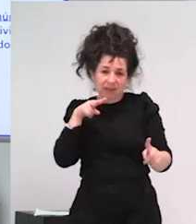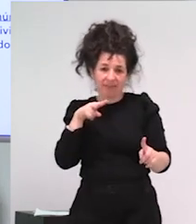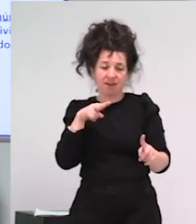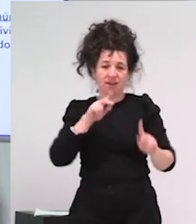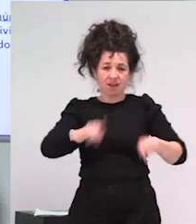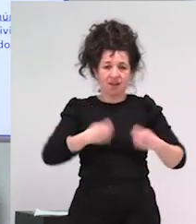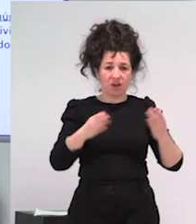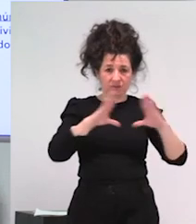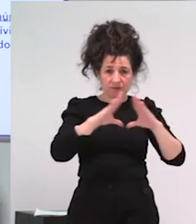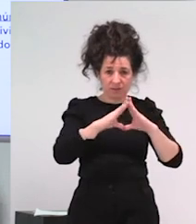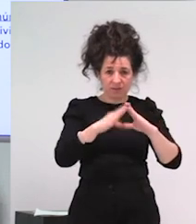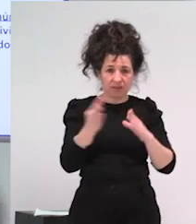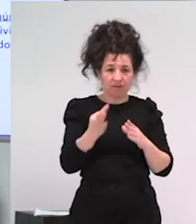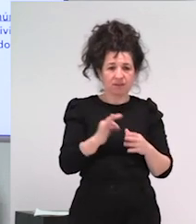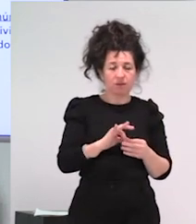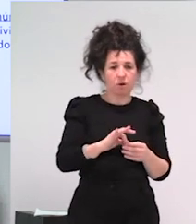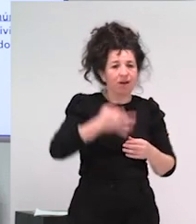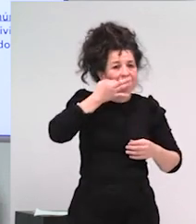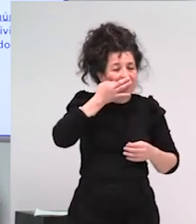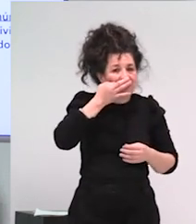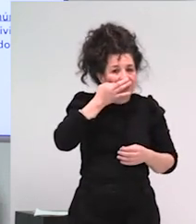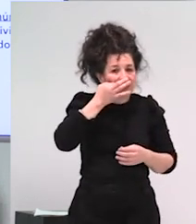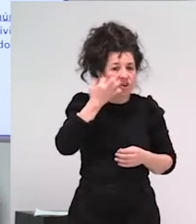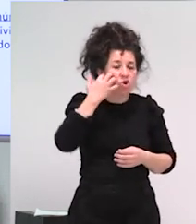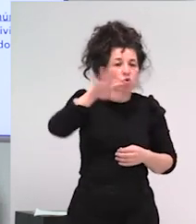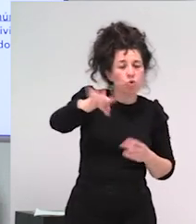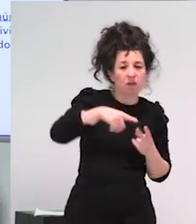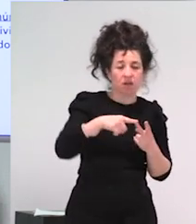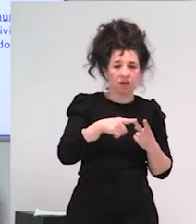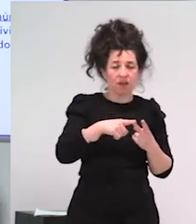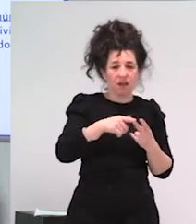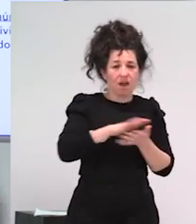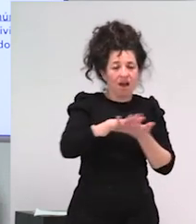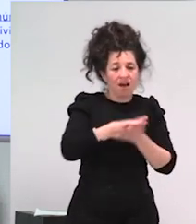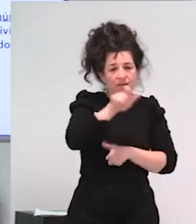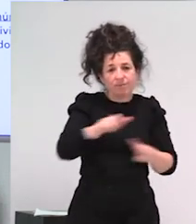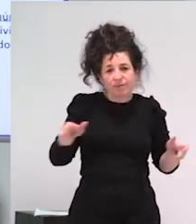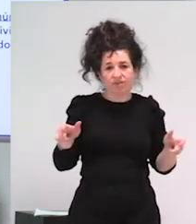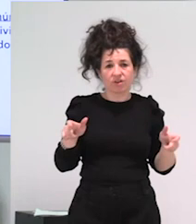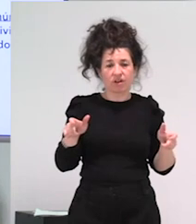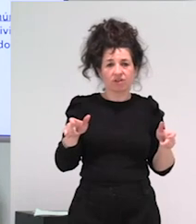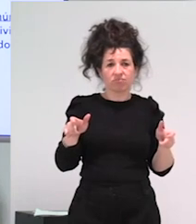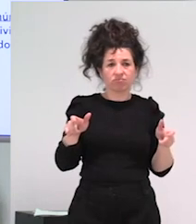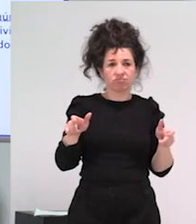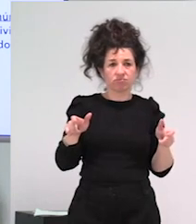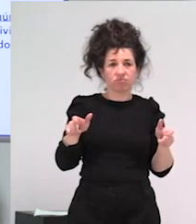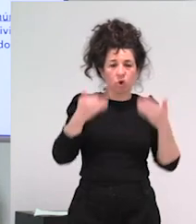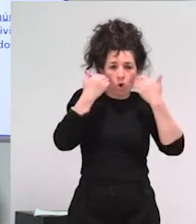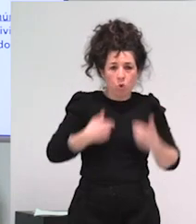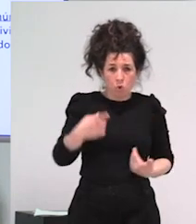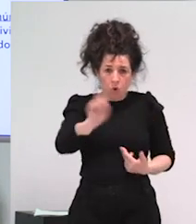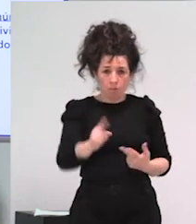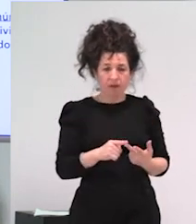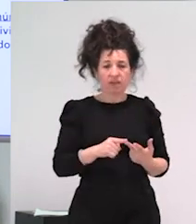que hable de realidades queer, que hable de personas y de seres no humanos, que